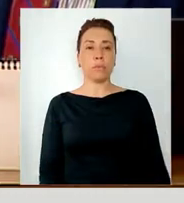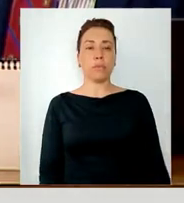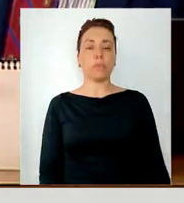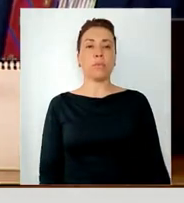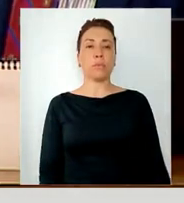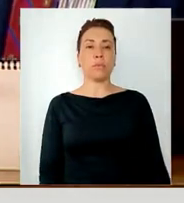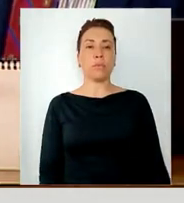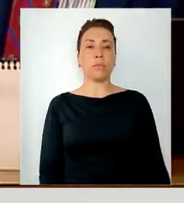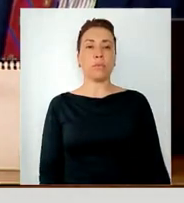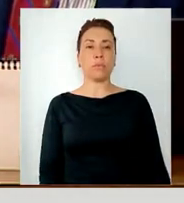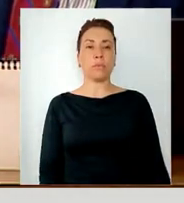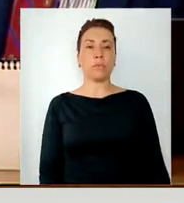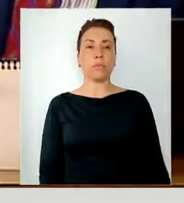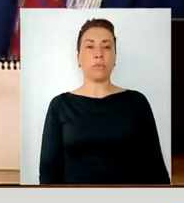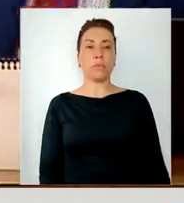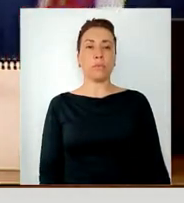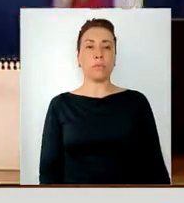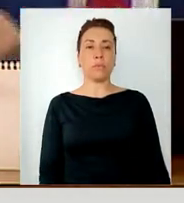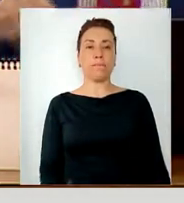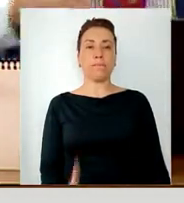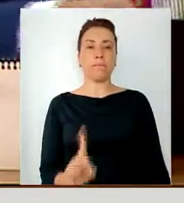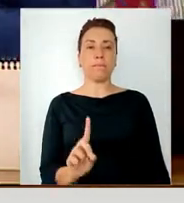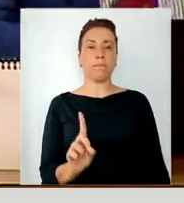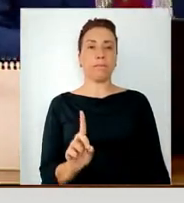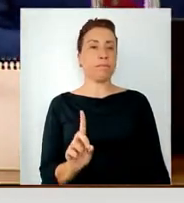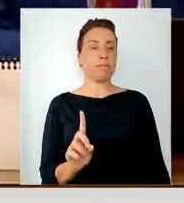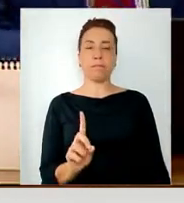no hay acuerdo en votación